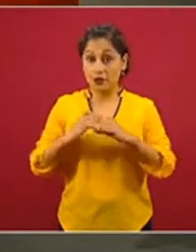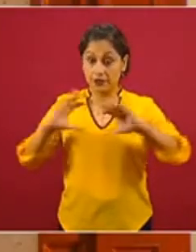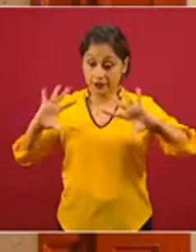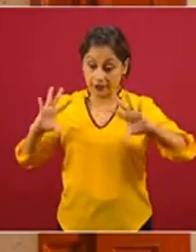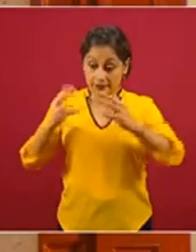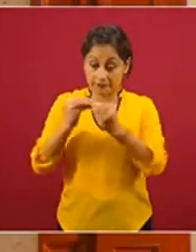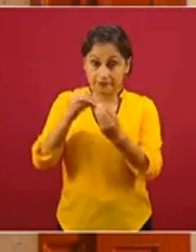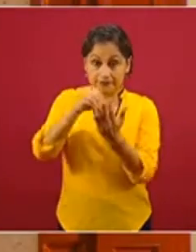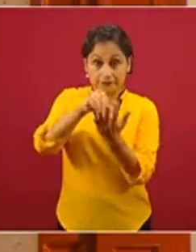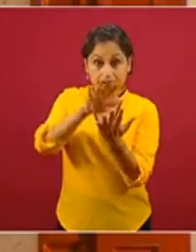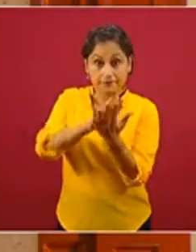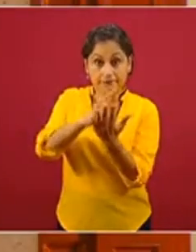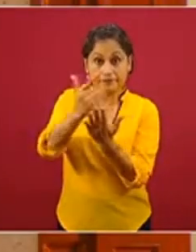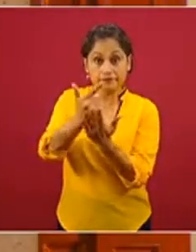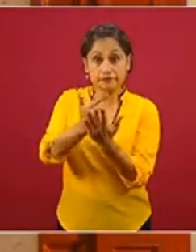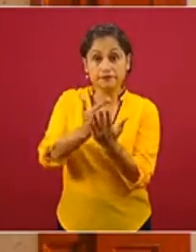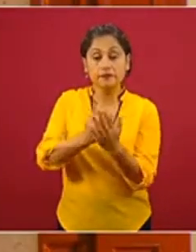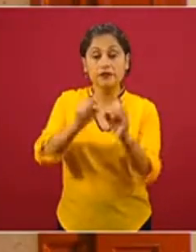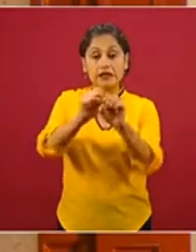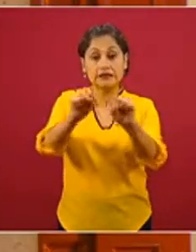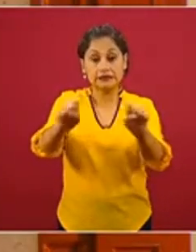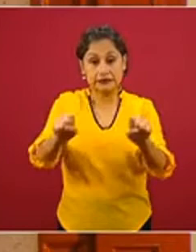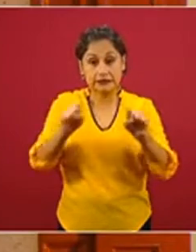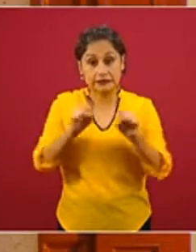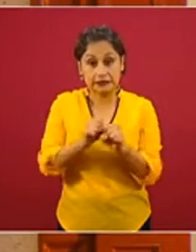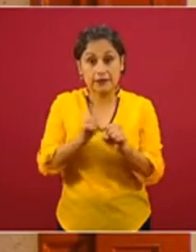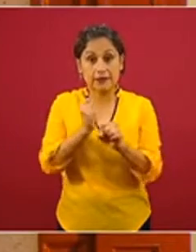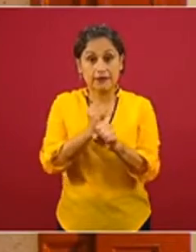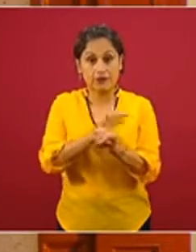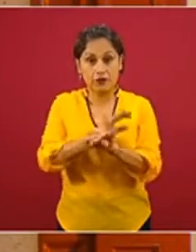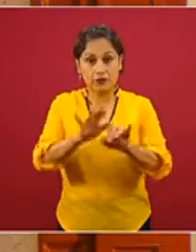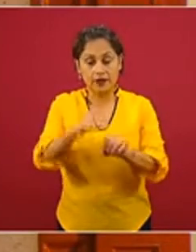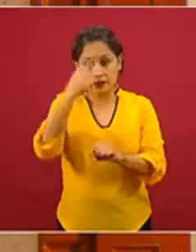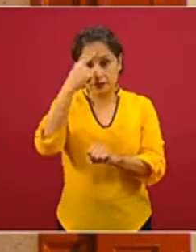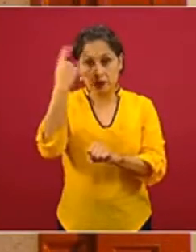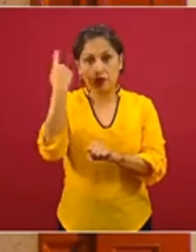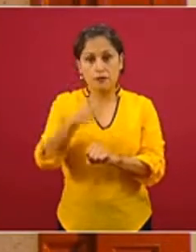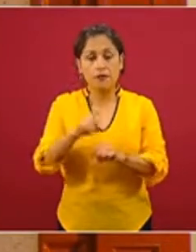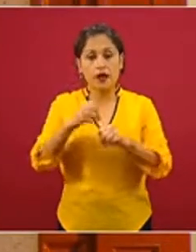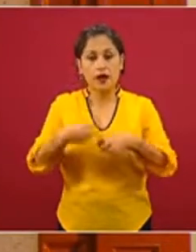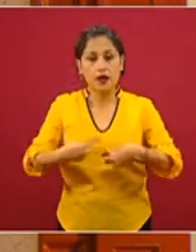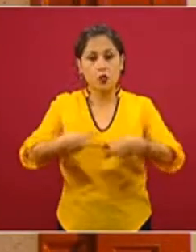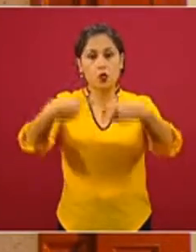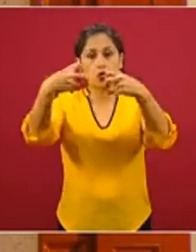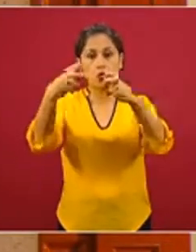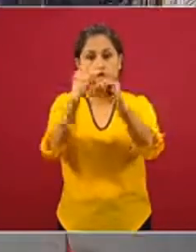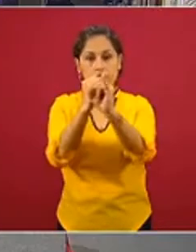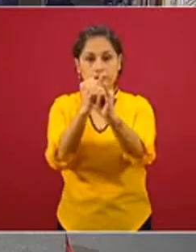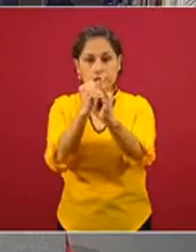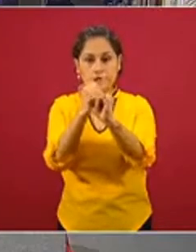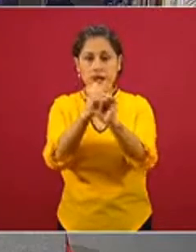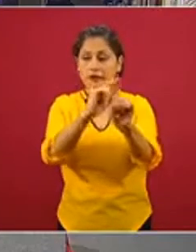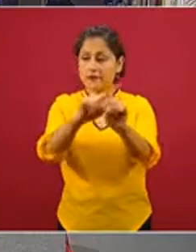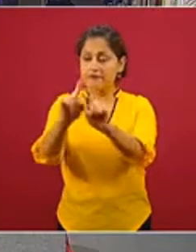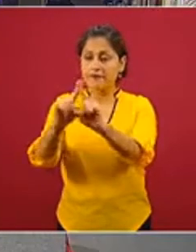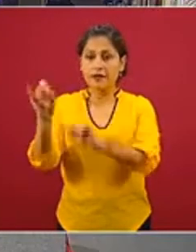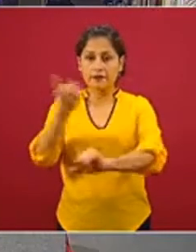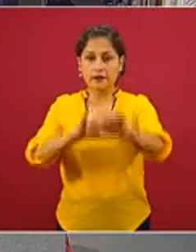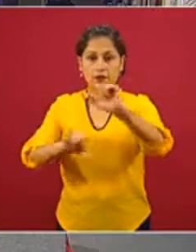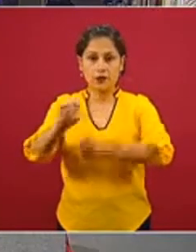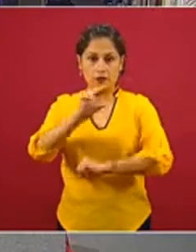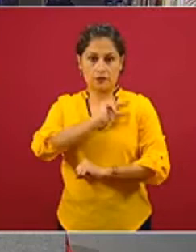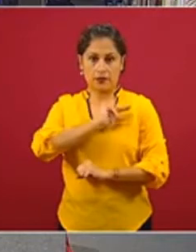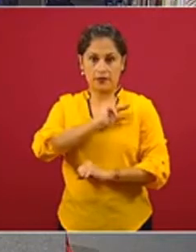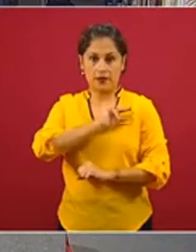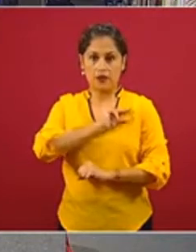sistema también de información basado en línea para que todos estos laboratorios privados que en